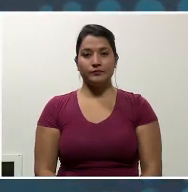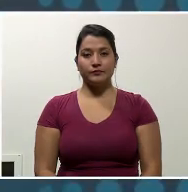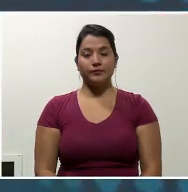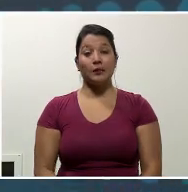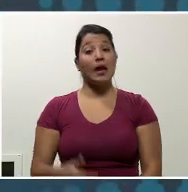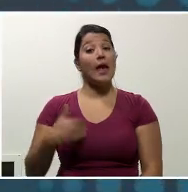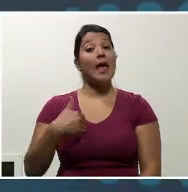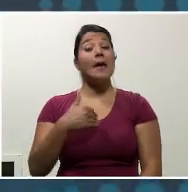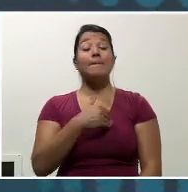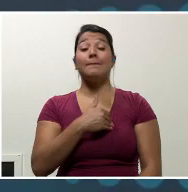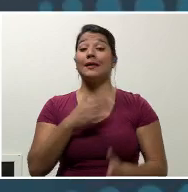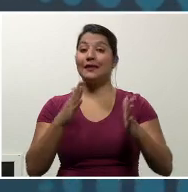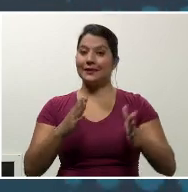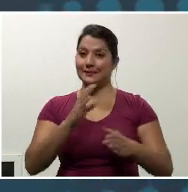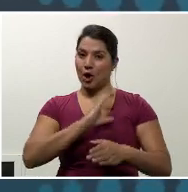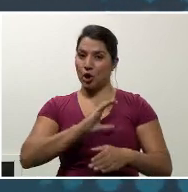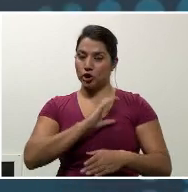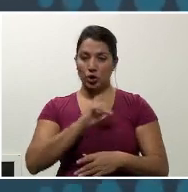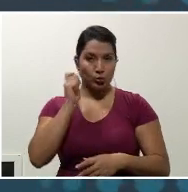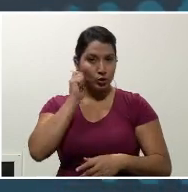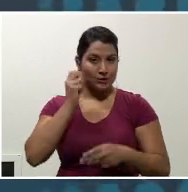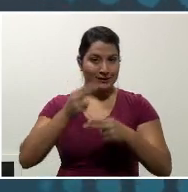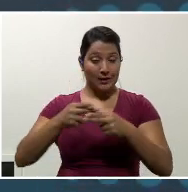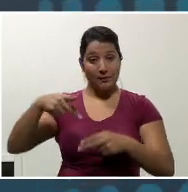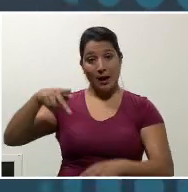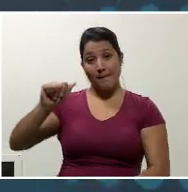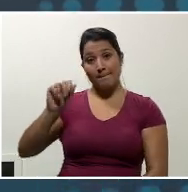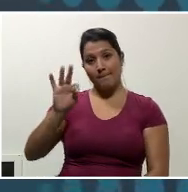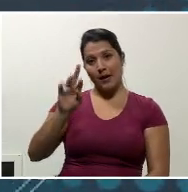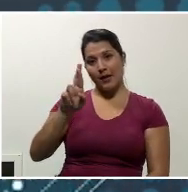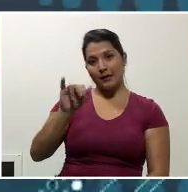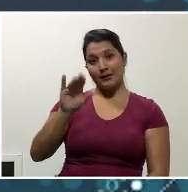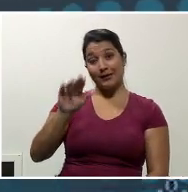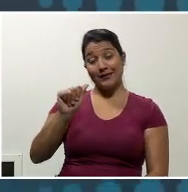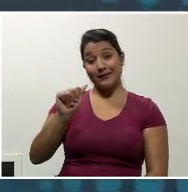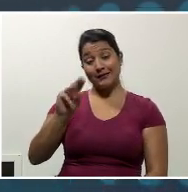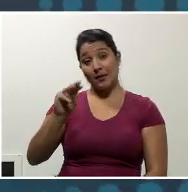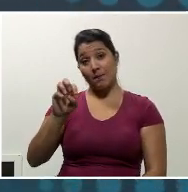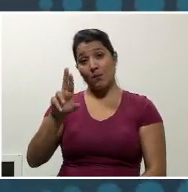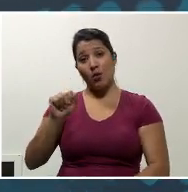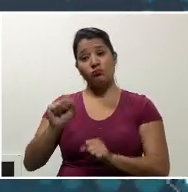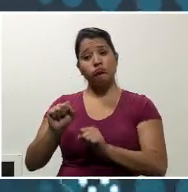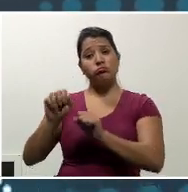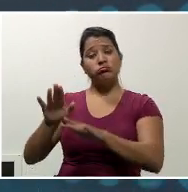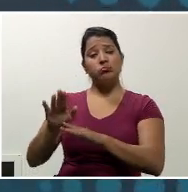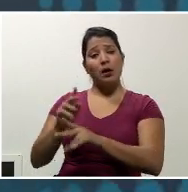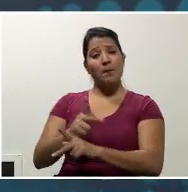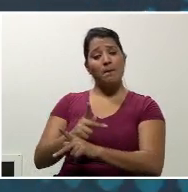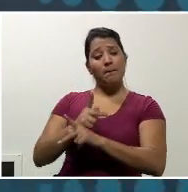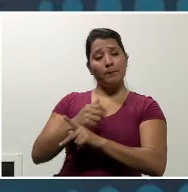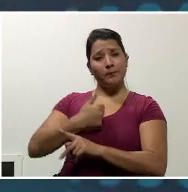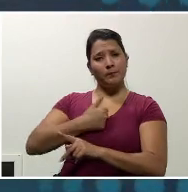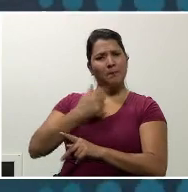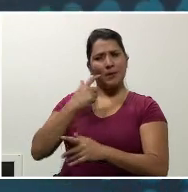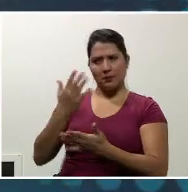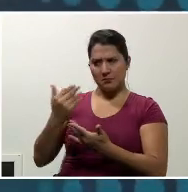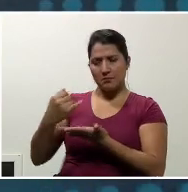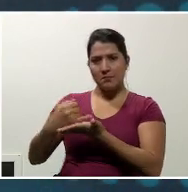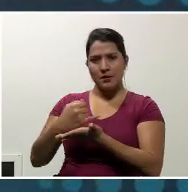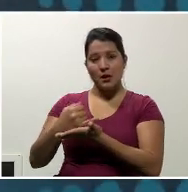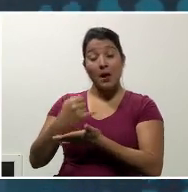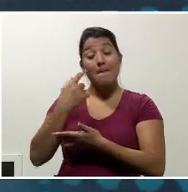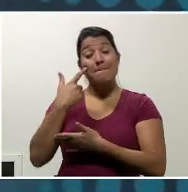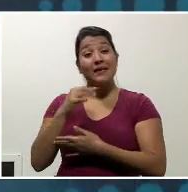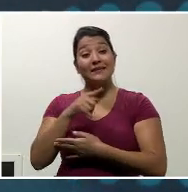La ministra de la Condición de la Mujer, Patricia Mora, renunció a su inmunidad, esto con la finalidad de que se le investigue por una supuesta participación